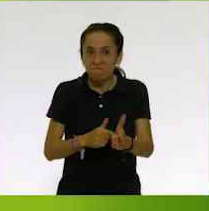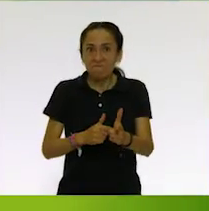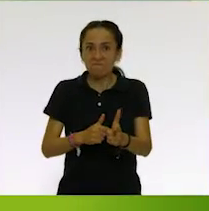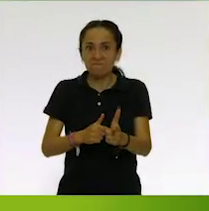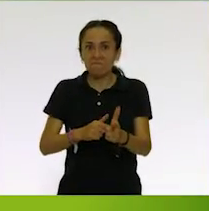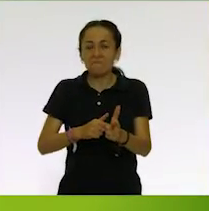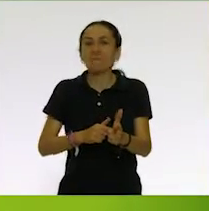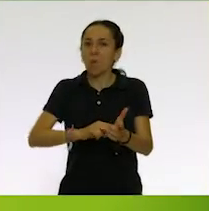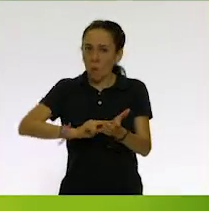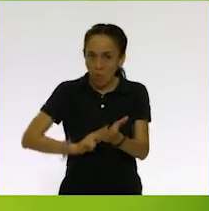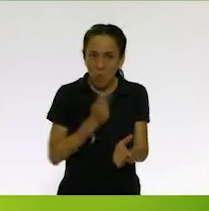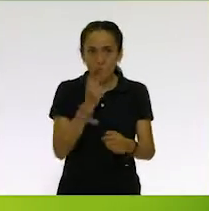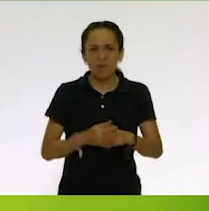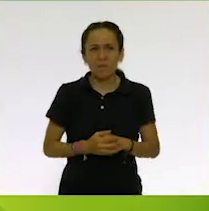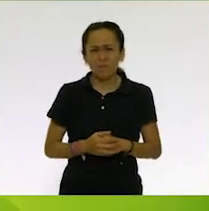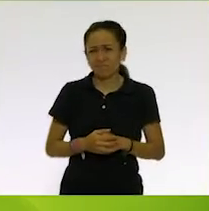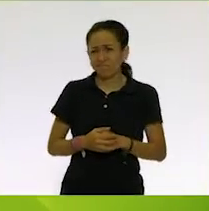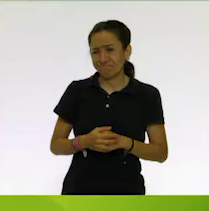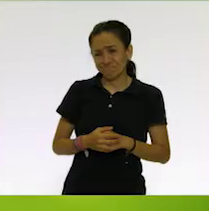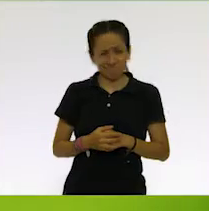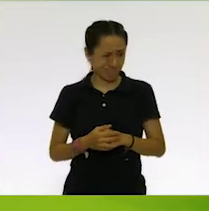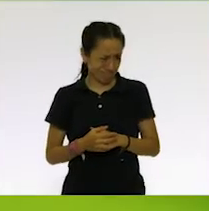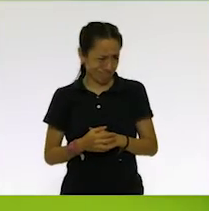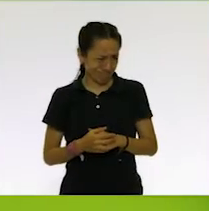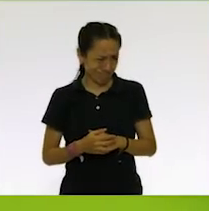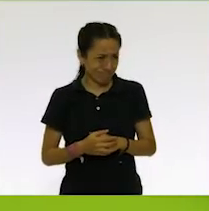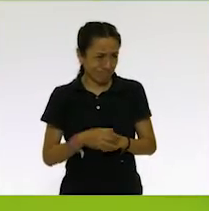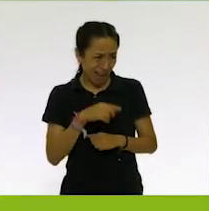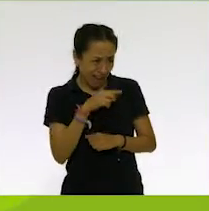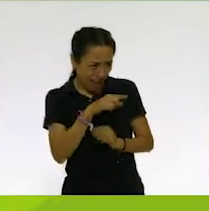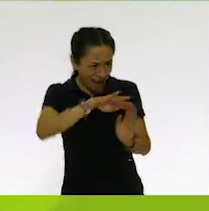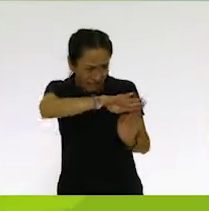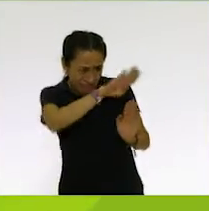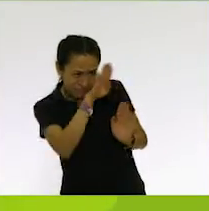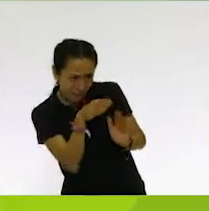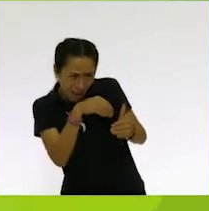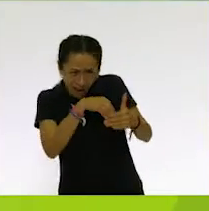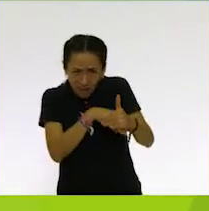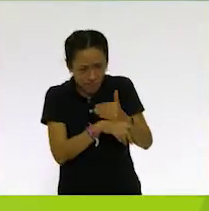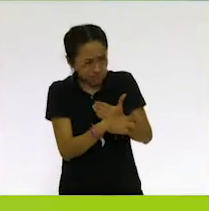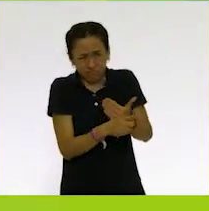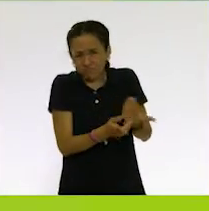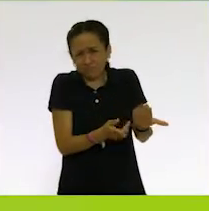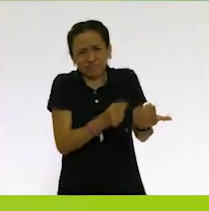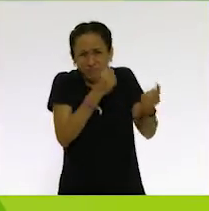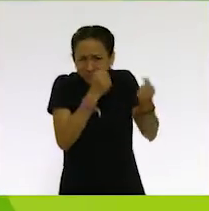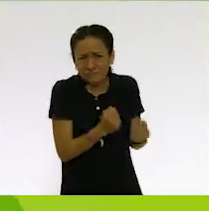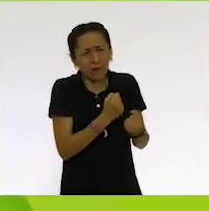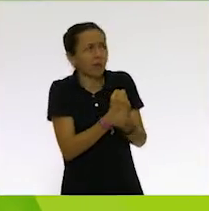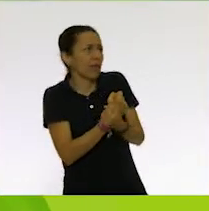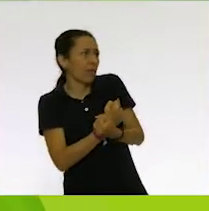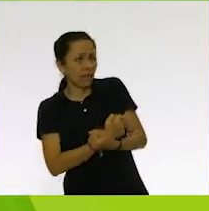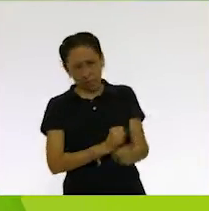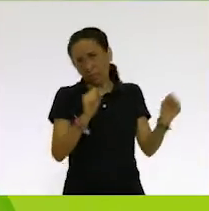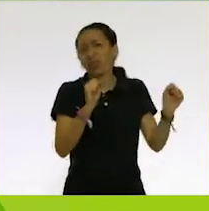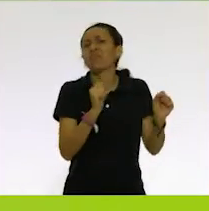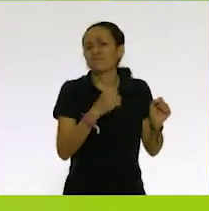estoy seguro que te aburrirás en esa cueva. Pero criatura pequeña